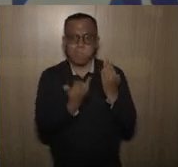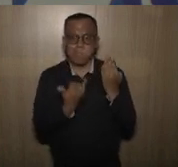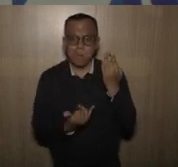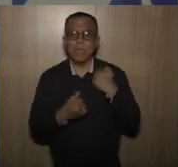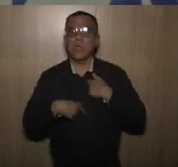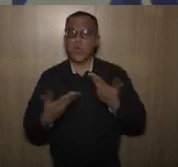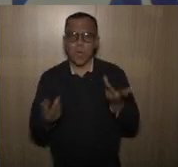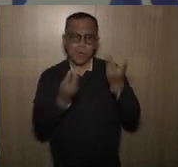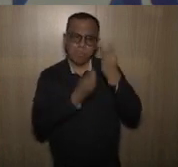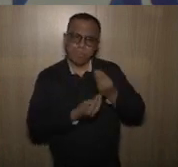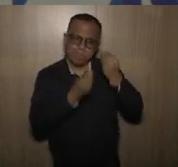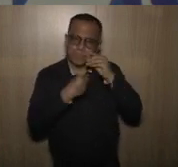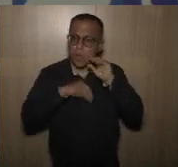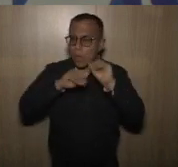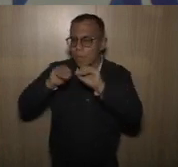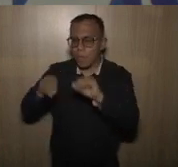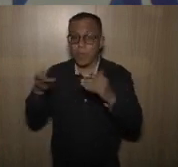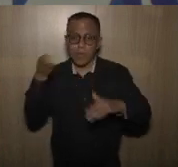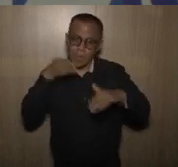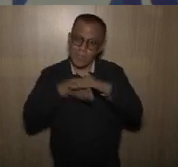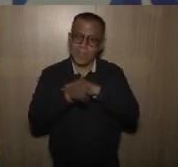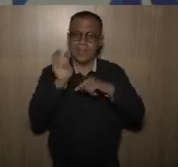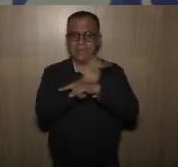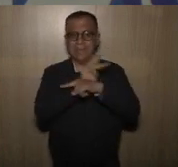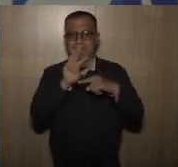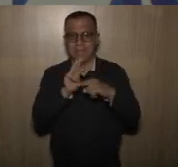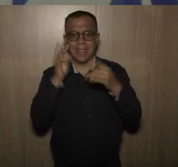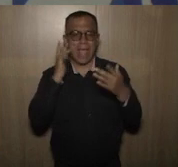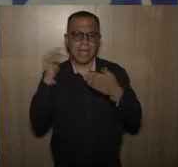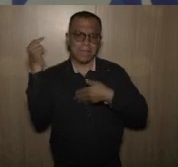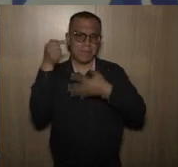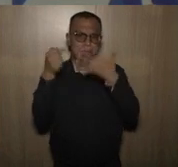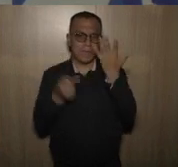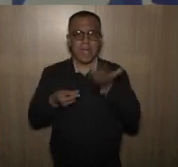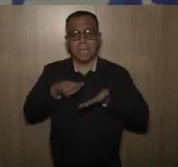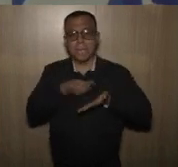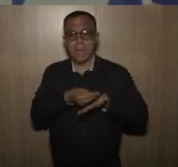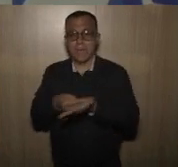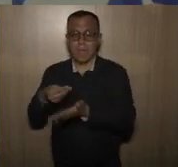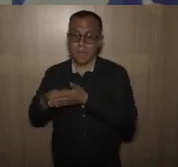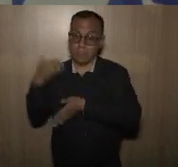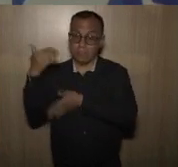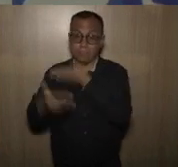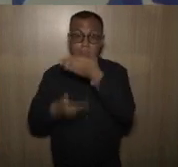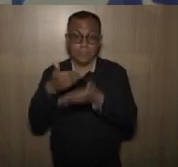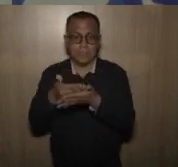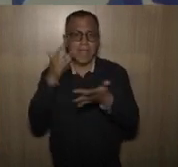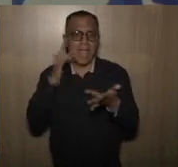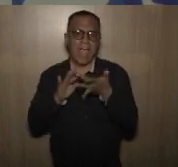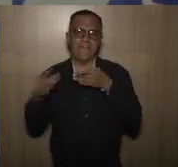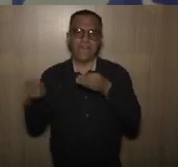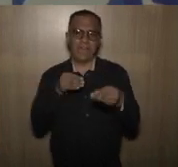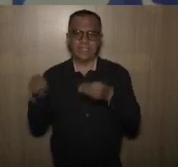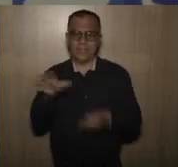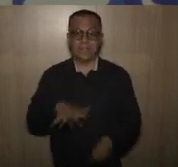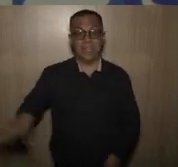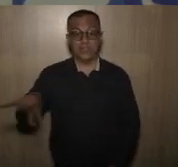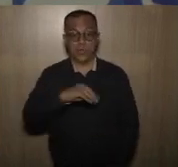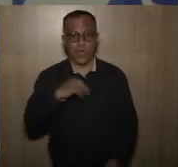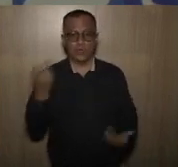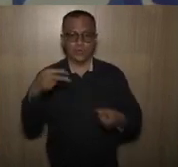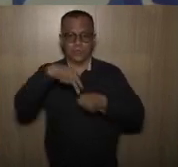de inducción al sistema de la plataforma y una pasarela de pagos de los trámites flexible para todos los